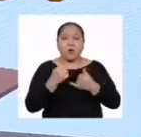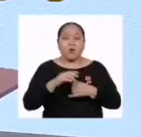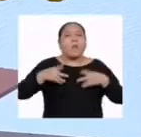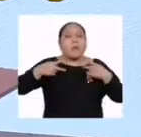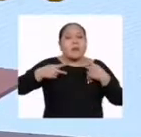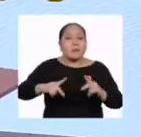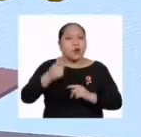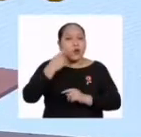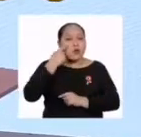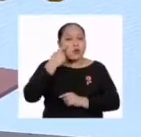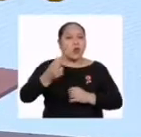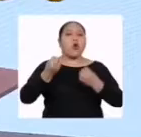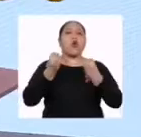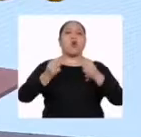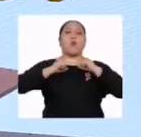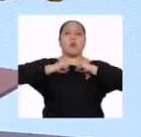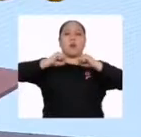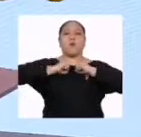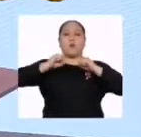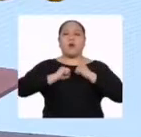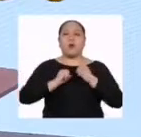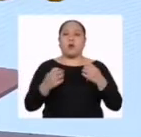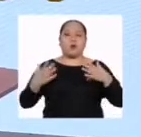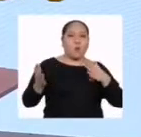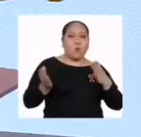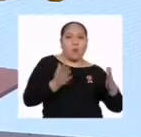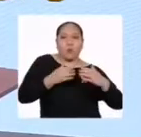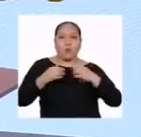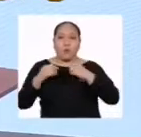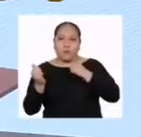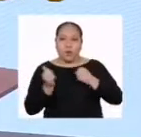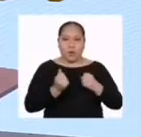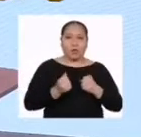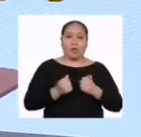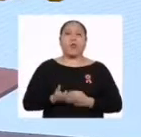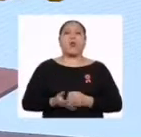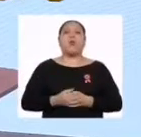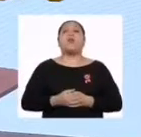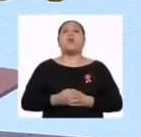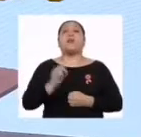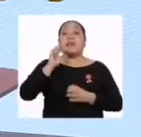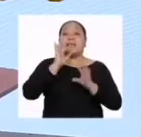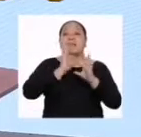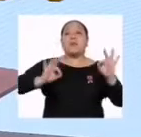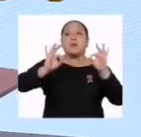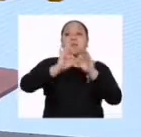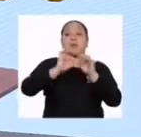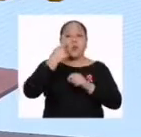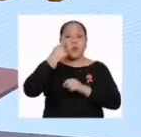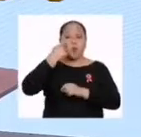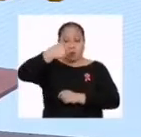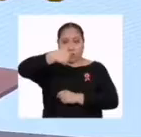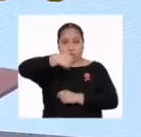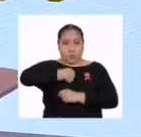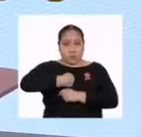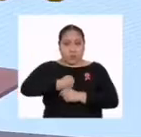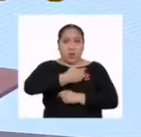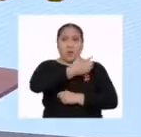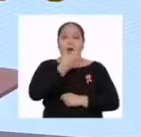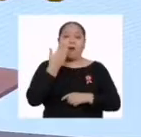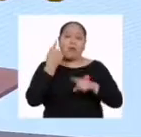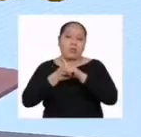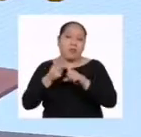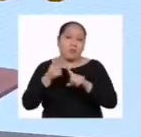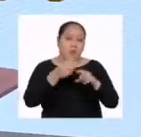deporte, el movimiento y las actividades culturales son importantes para conocerse mejor uno mismo y mejorar en